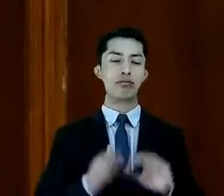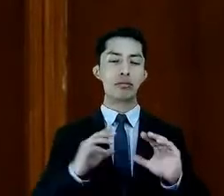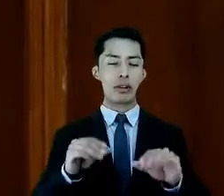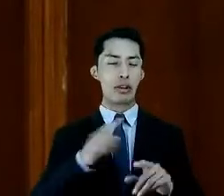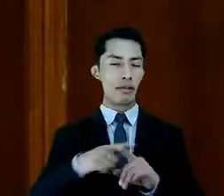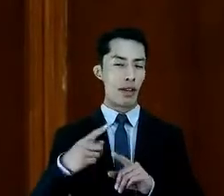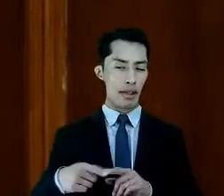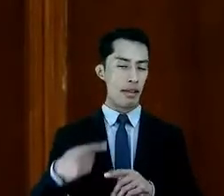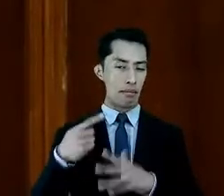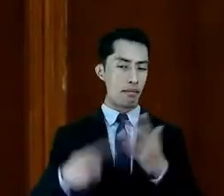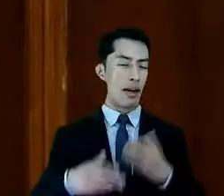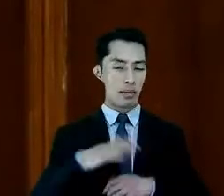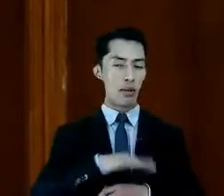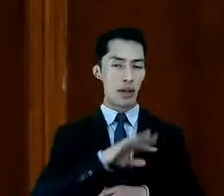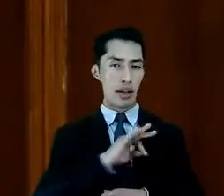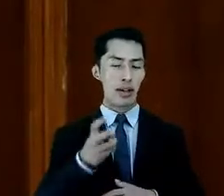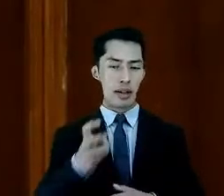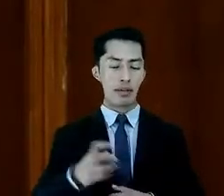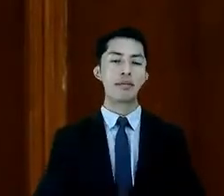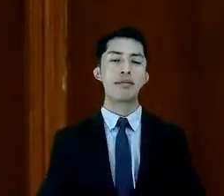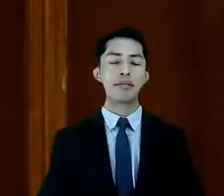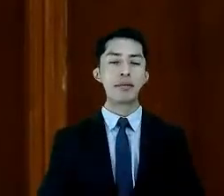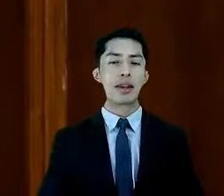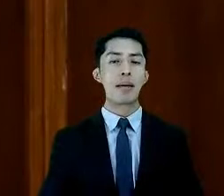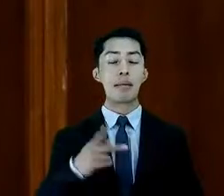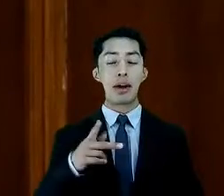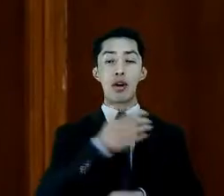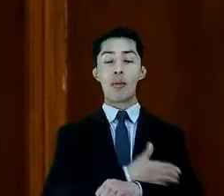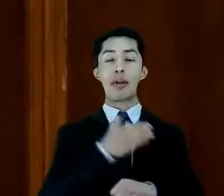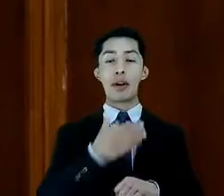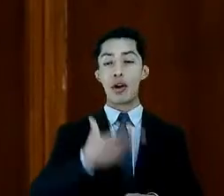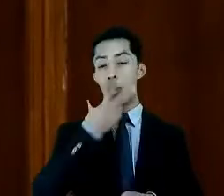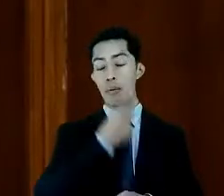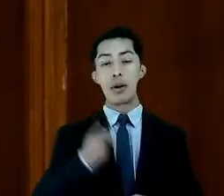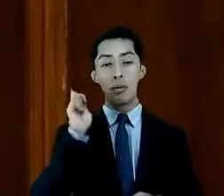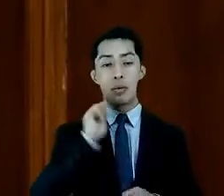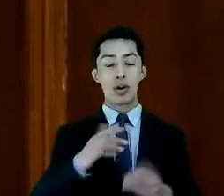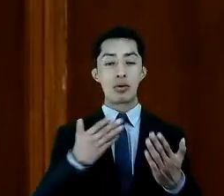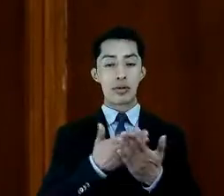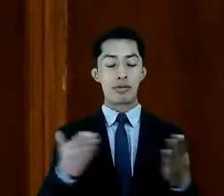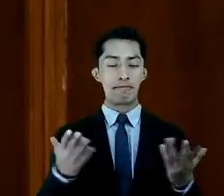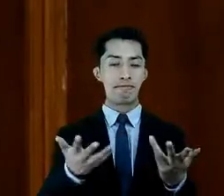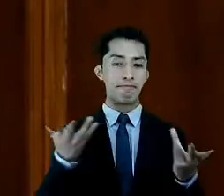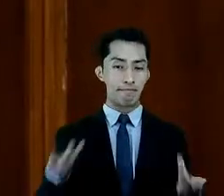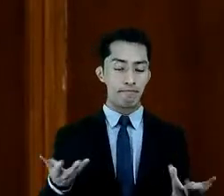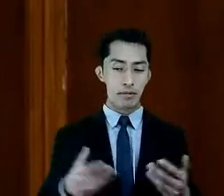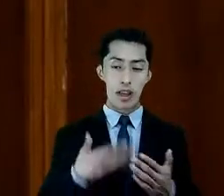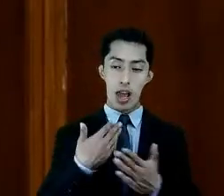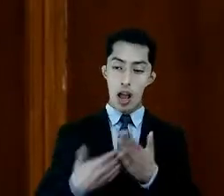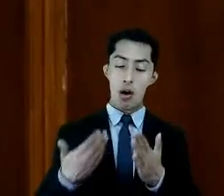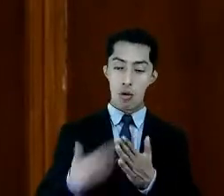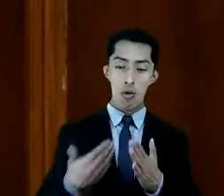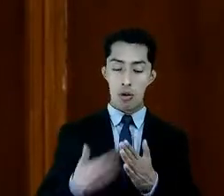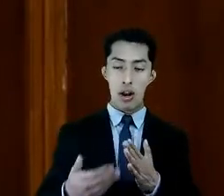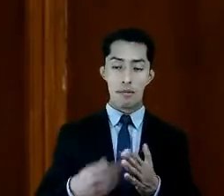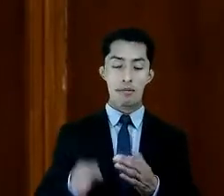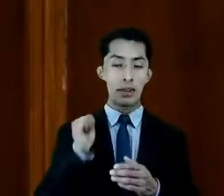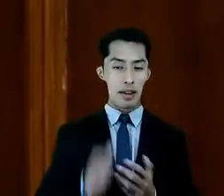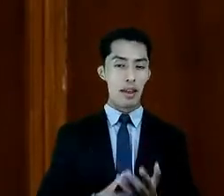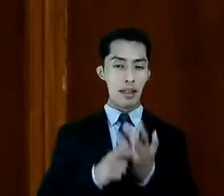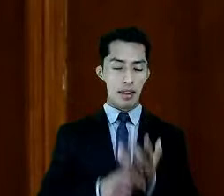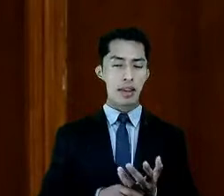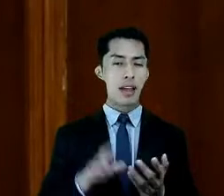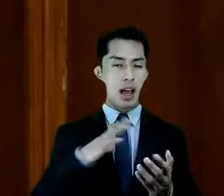entre otros. Sin embargo, compañeras y compañeros, al día de hoy, de acuerdo